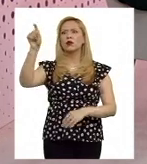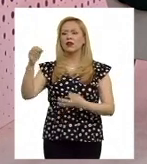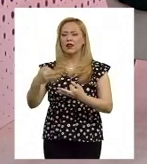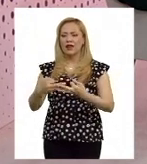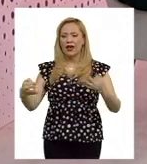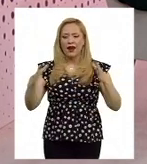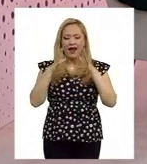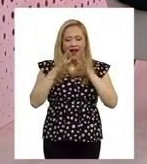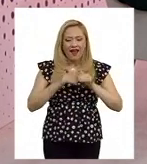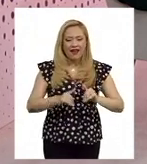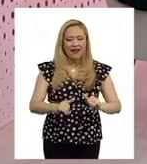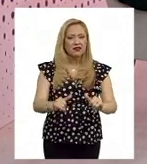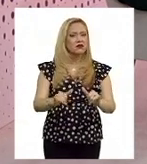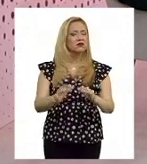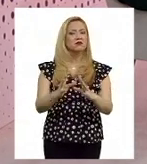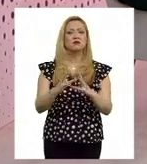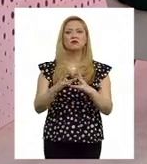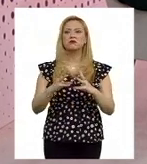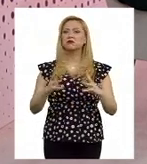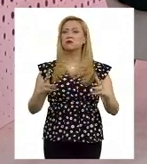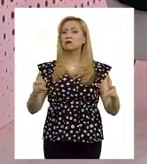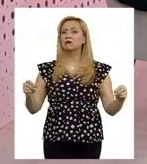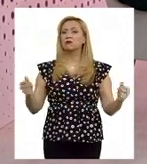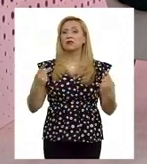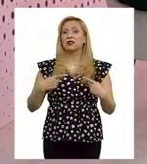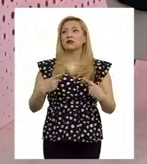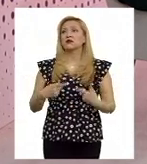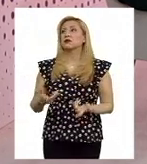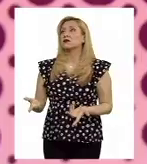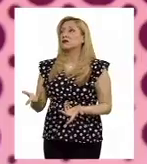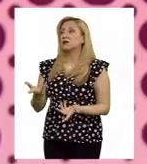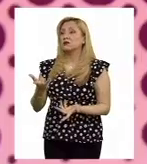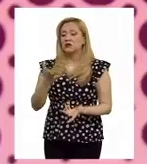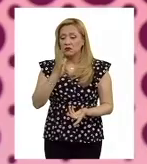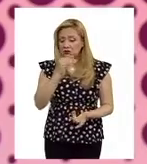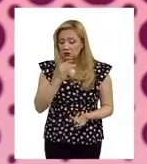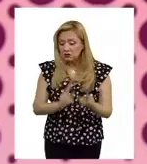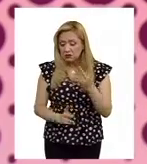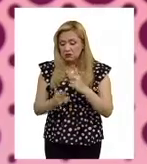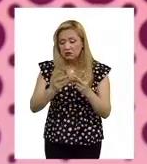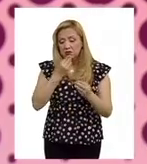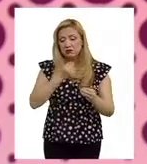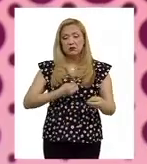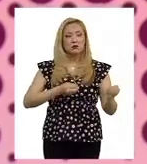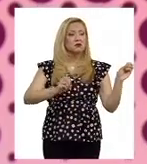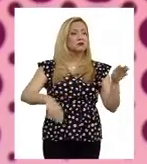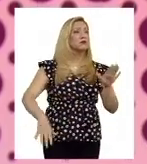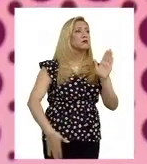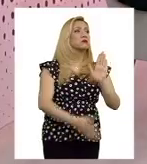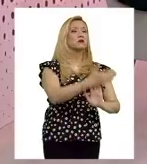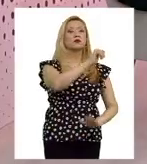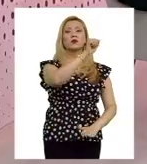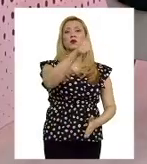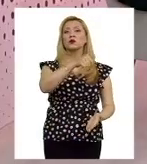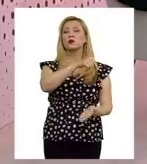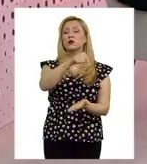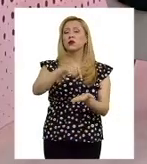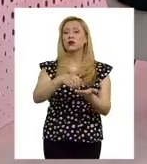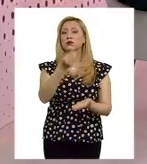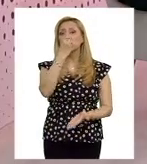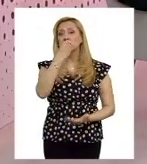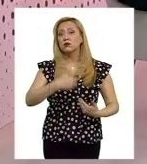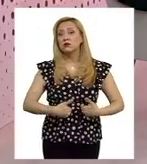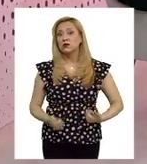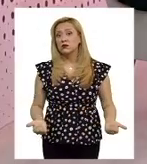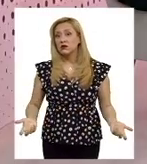es por eso que están desplazando a las poblaciones. Yo quisiera, José Manuel, que andáramos un poco en